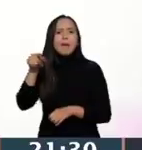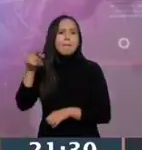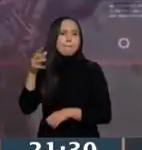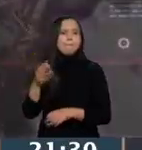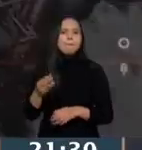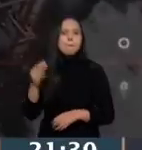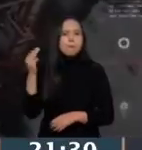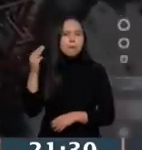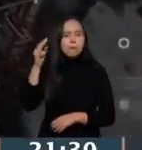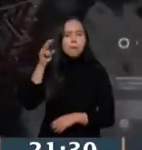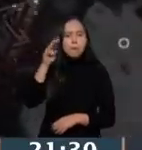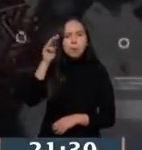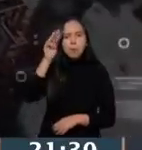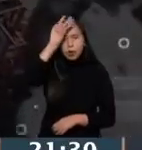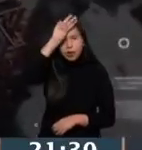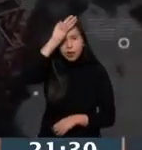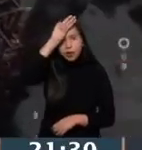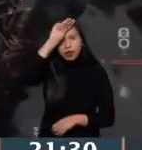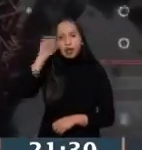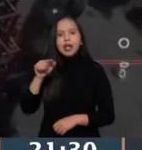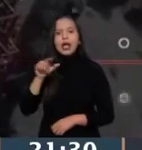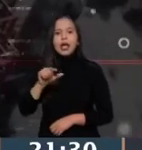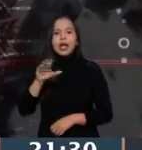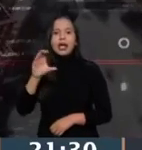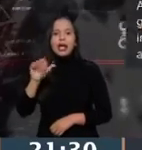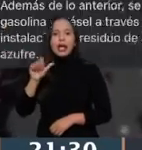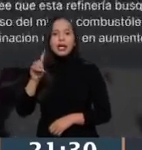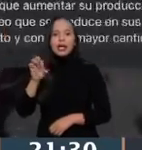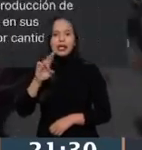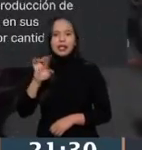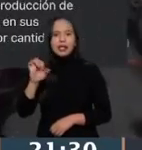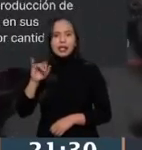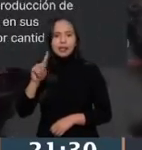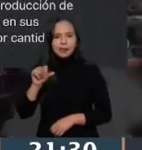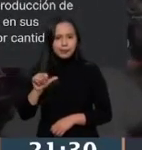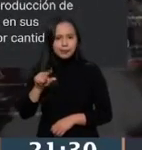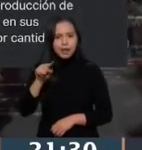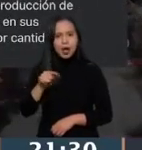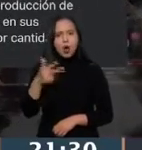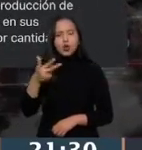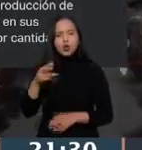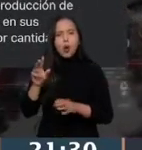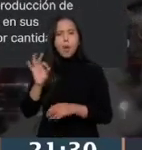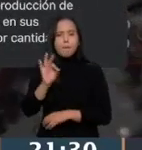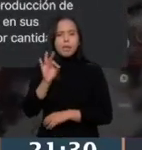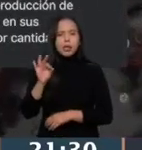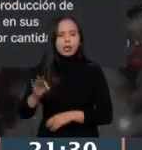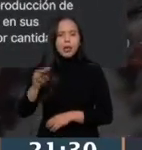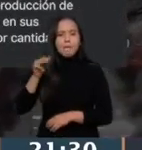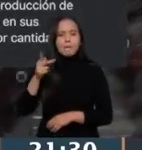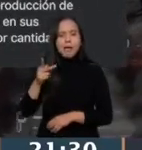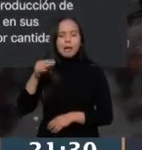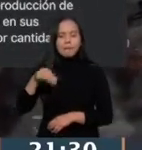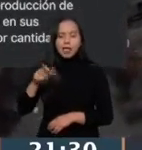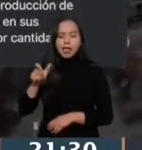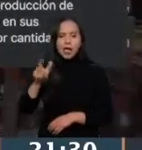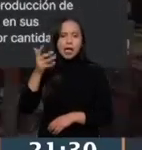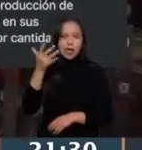Monterrey. Por otro lado, Cadereyta emite directamente el 8% de las partículas PM10,